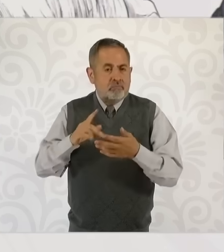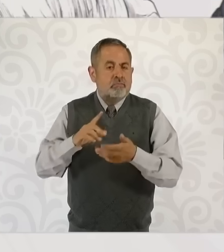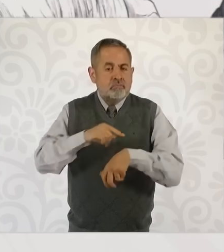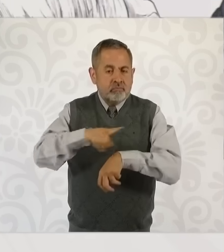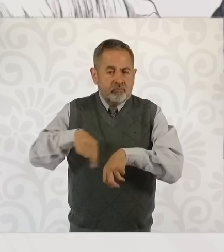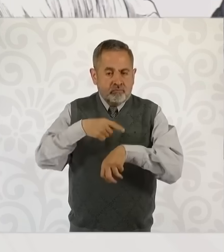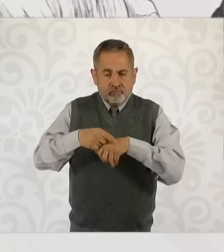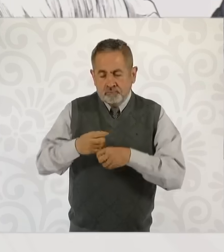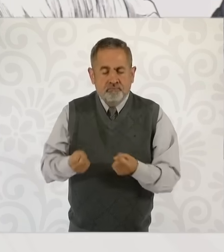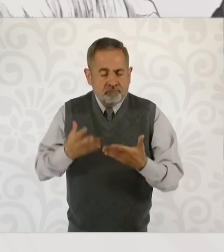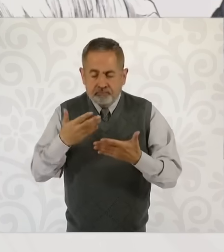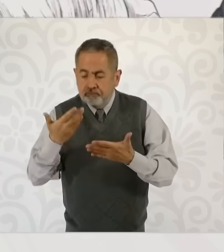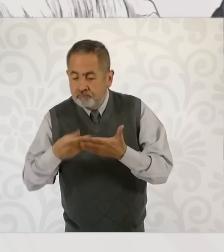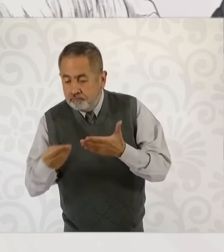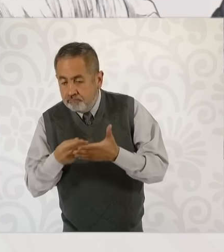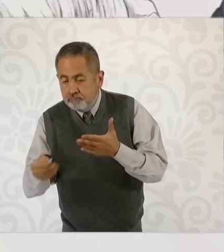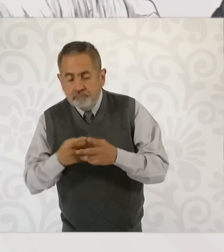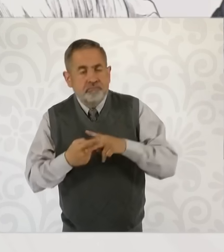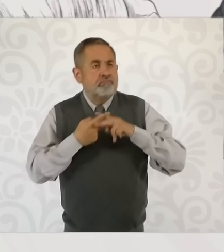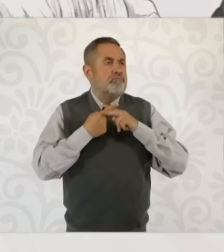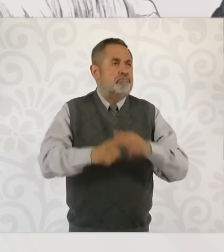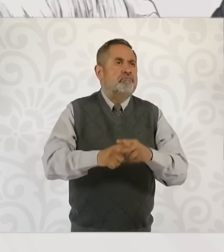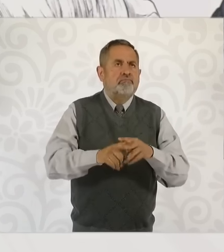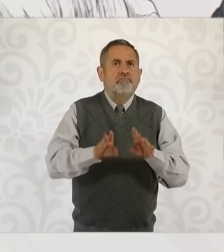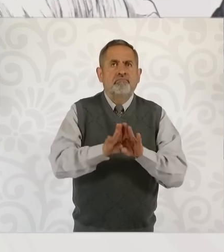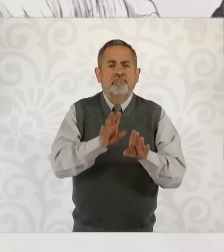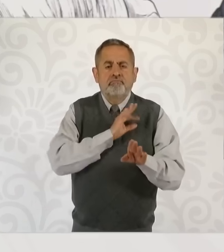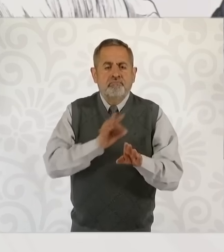para ese conteo. Van a iniciar con